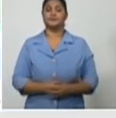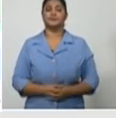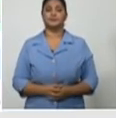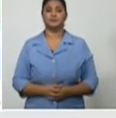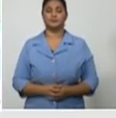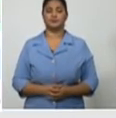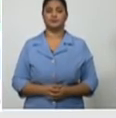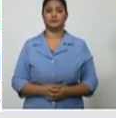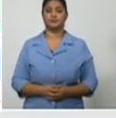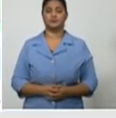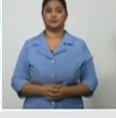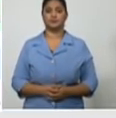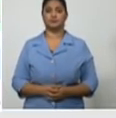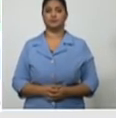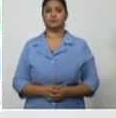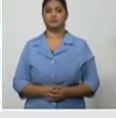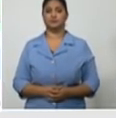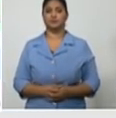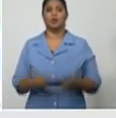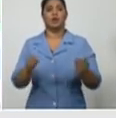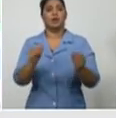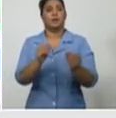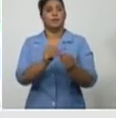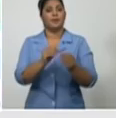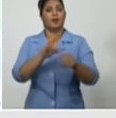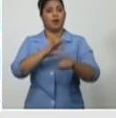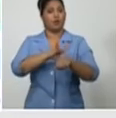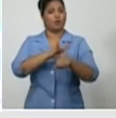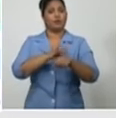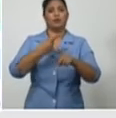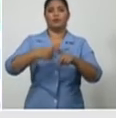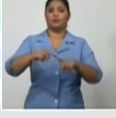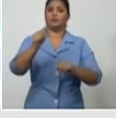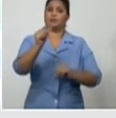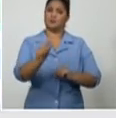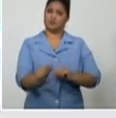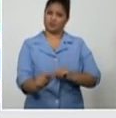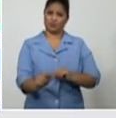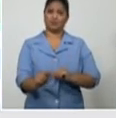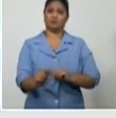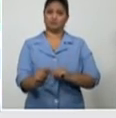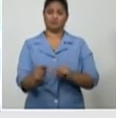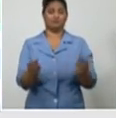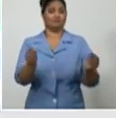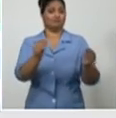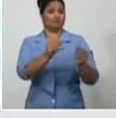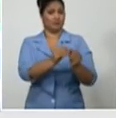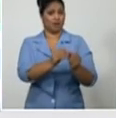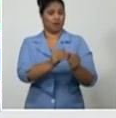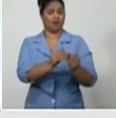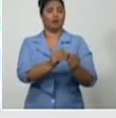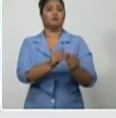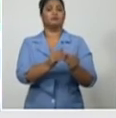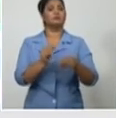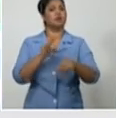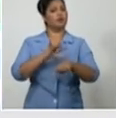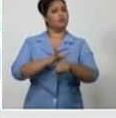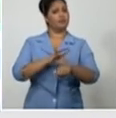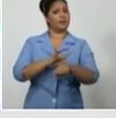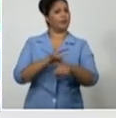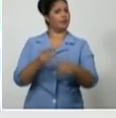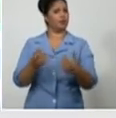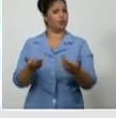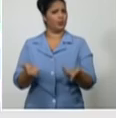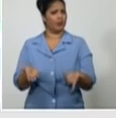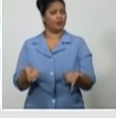contacto de un caso positivo ya diagnosticado previamente y con antecedentes de padecer de una